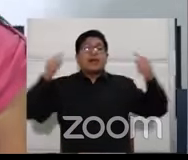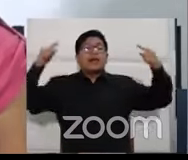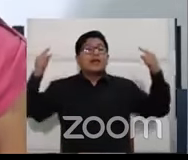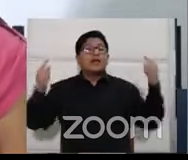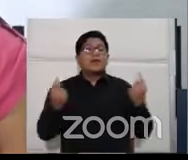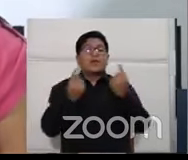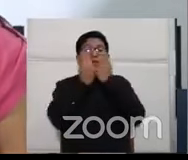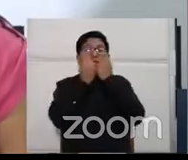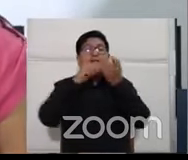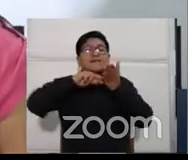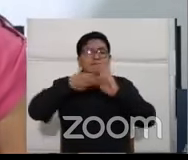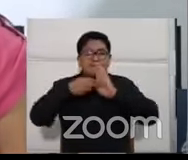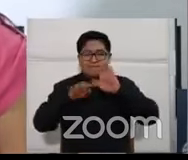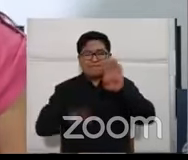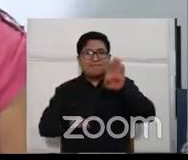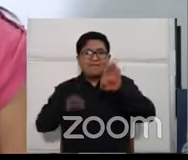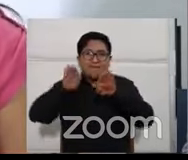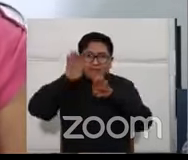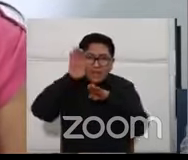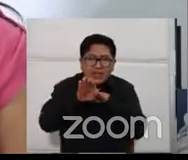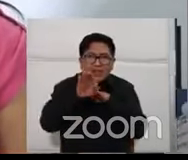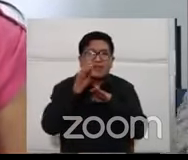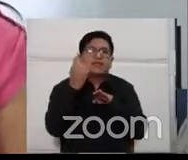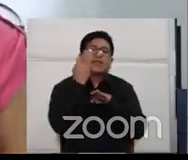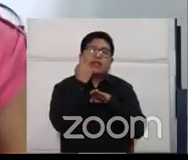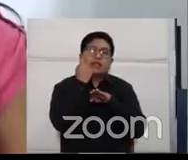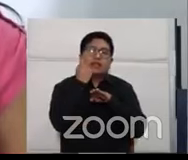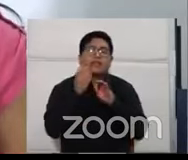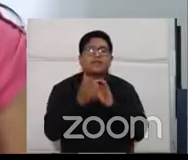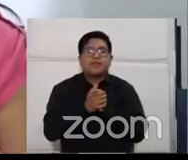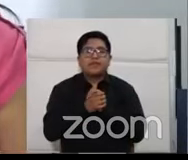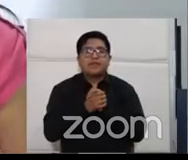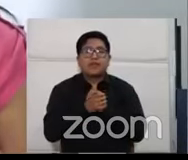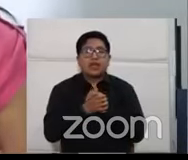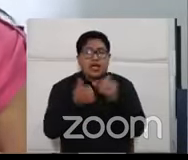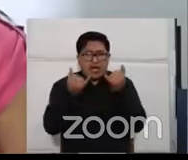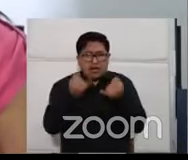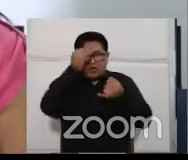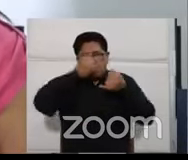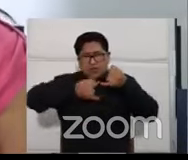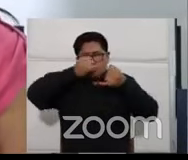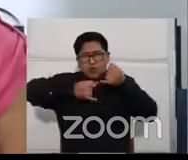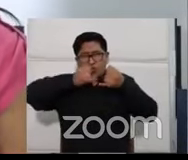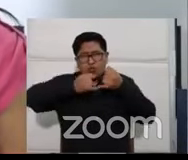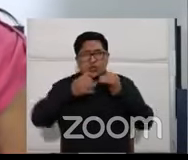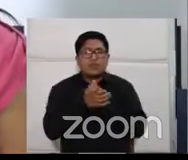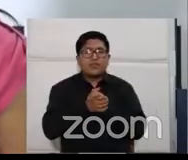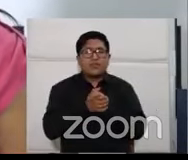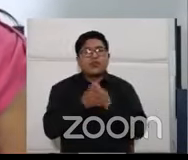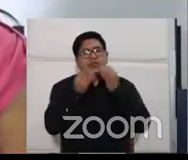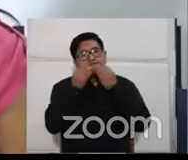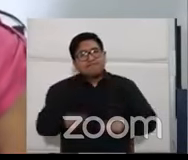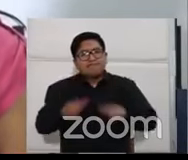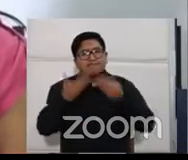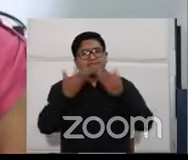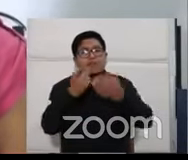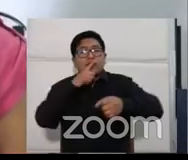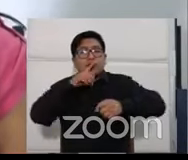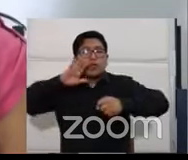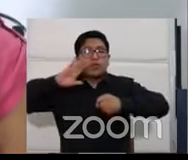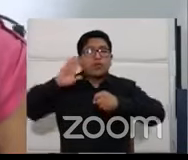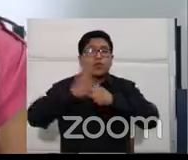paso para aquello ya para finalizar manifestar nuevamente el compromiso no sólo de